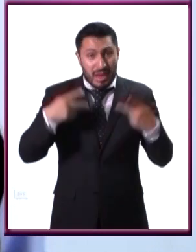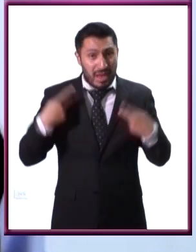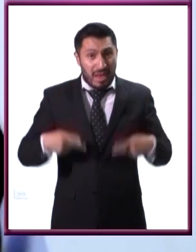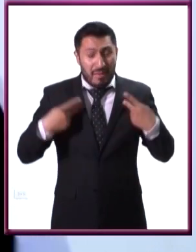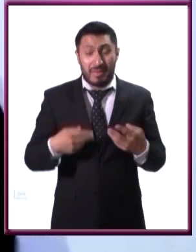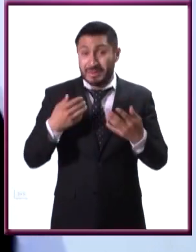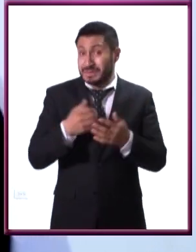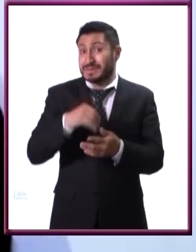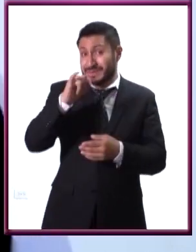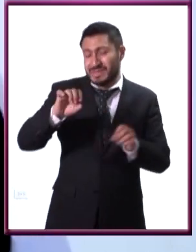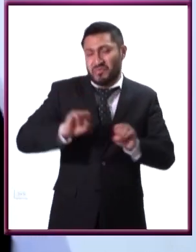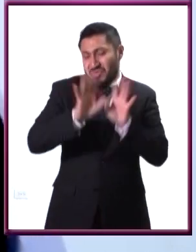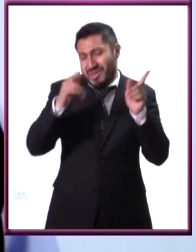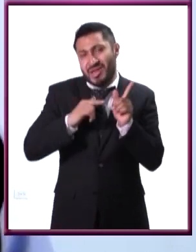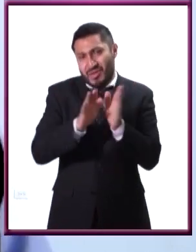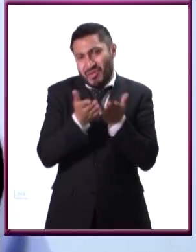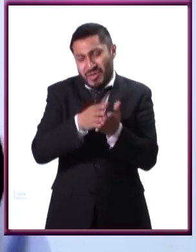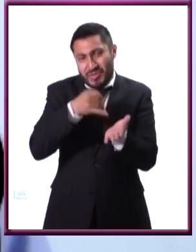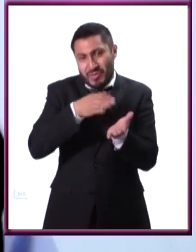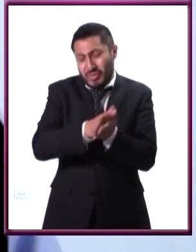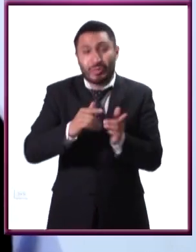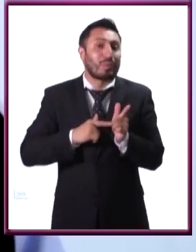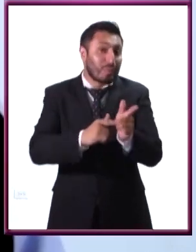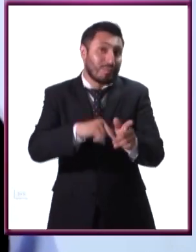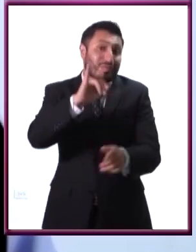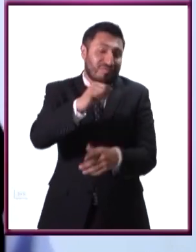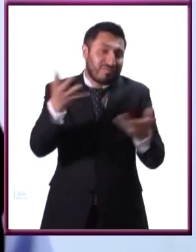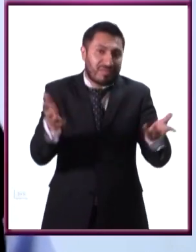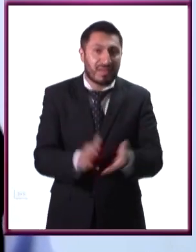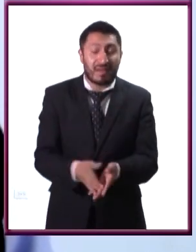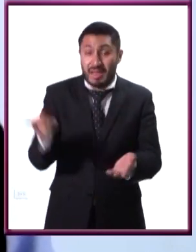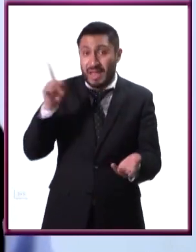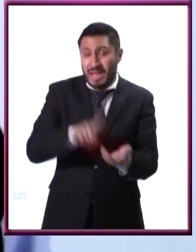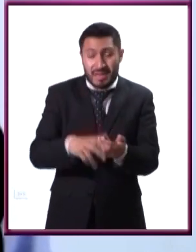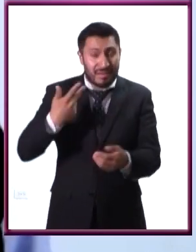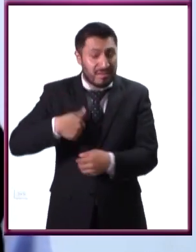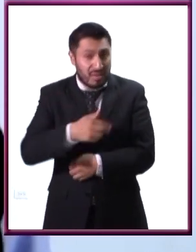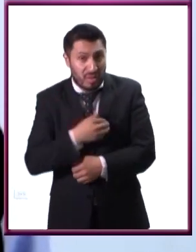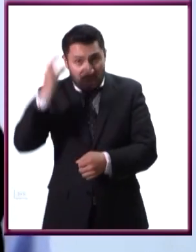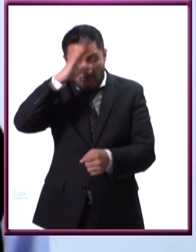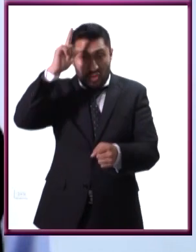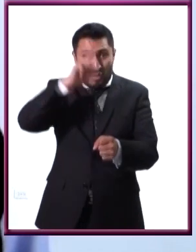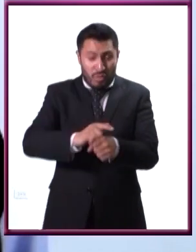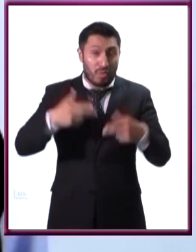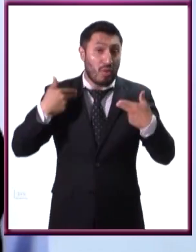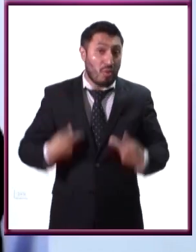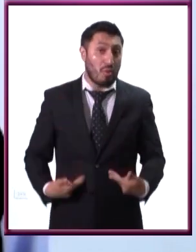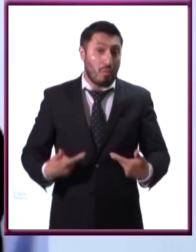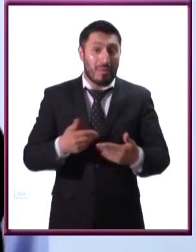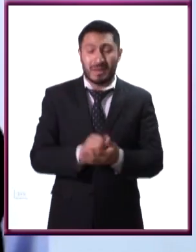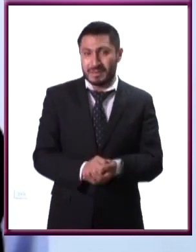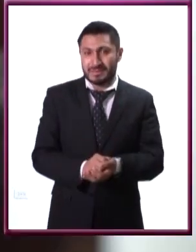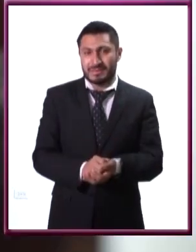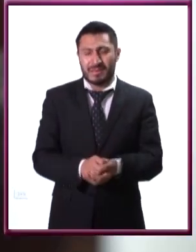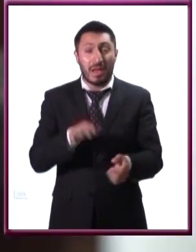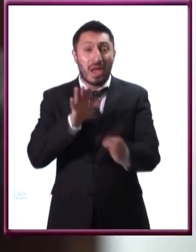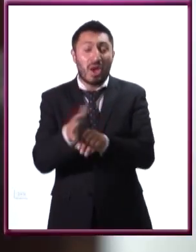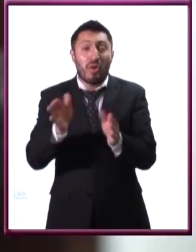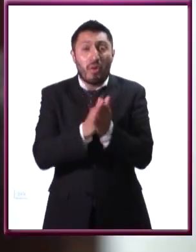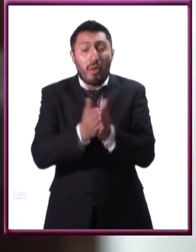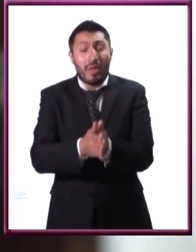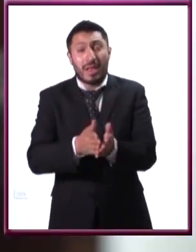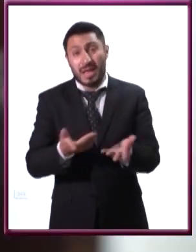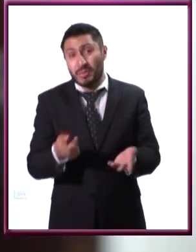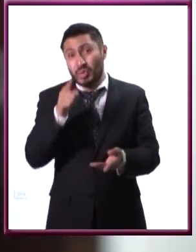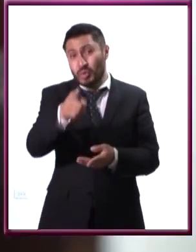la humanidad. Así que claro que van a seguir existiendo los libros sí o sí. Es parte de lo que nos define como humanos y como una cultura humana. ¿Y